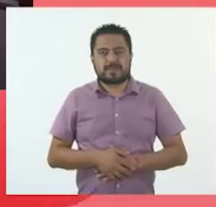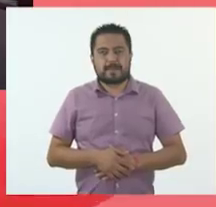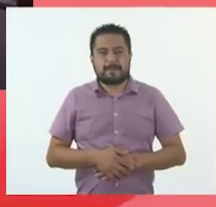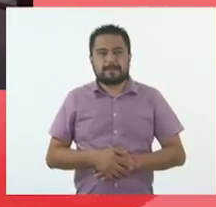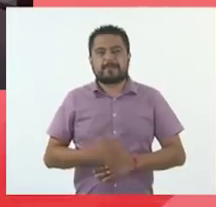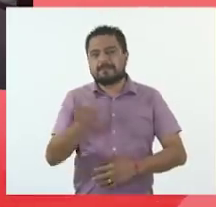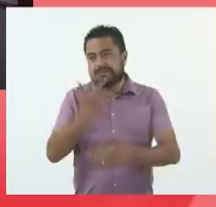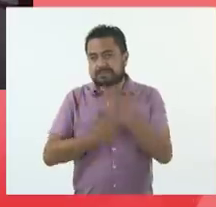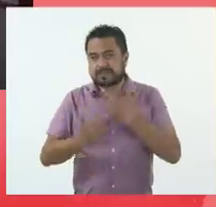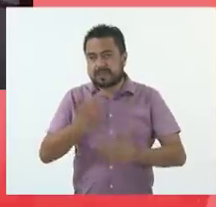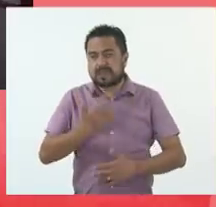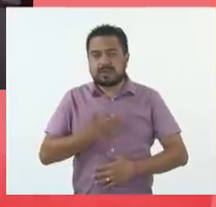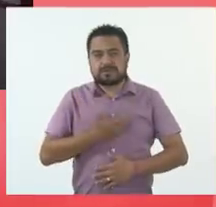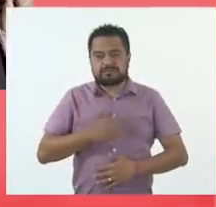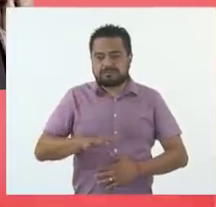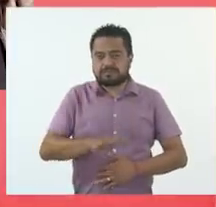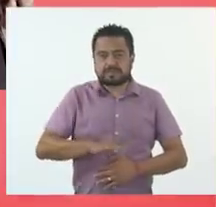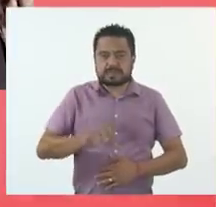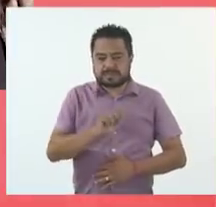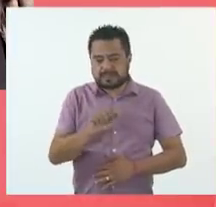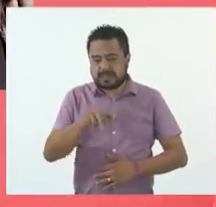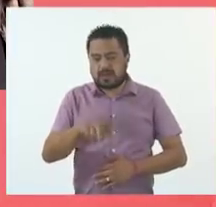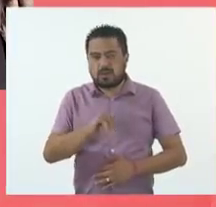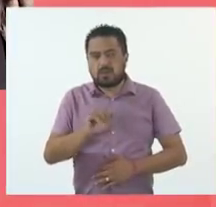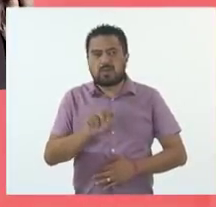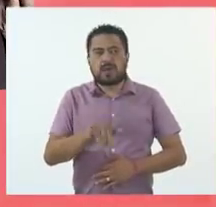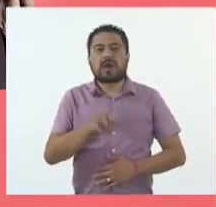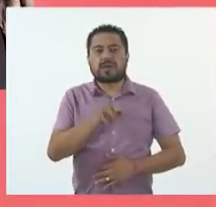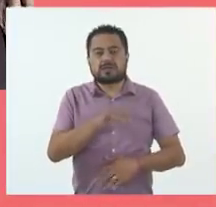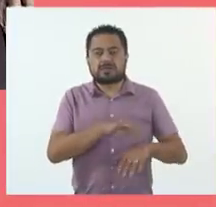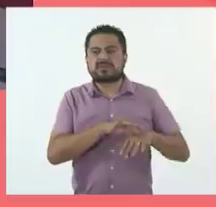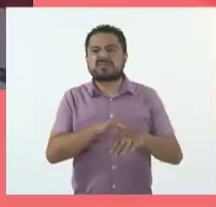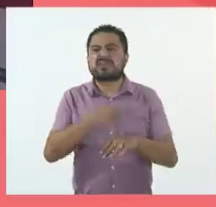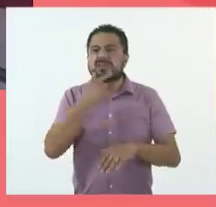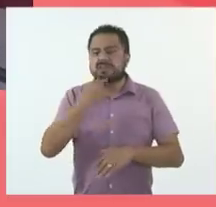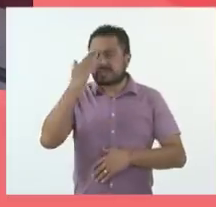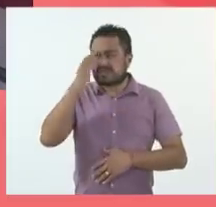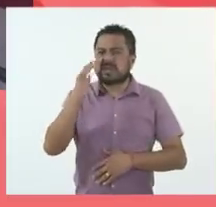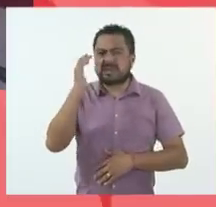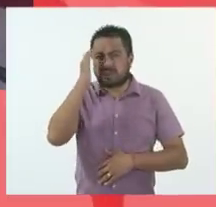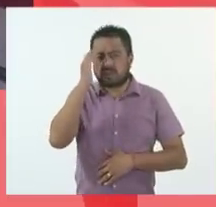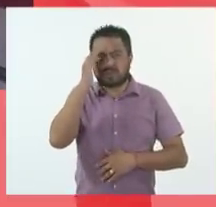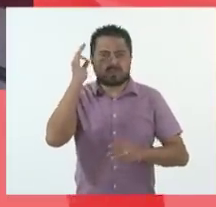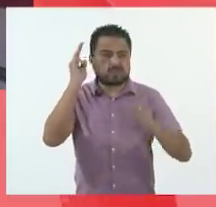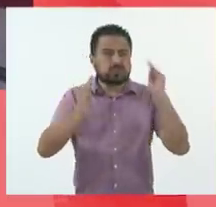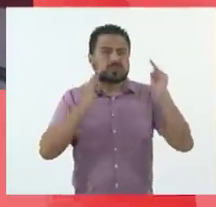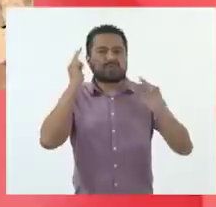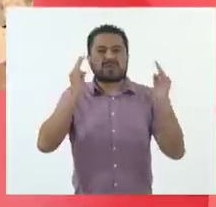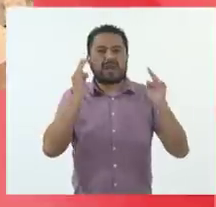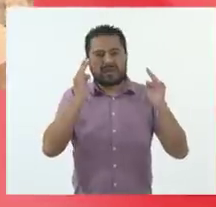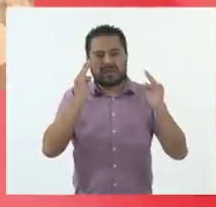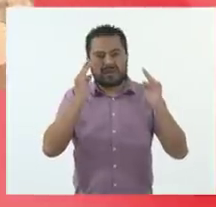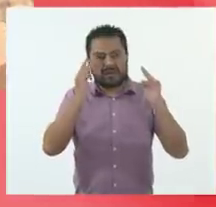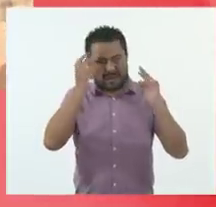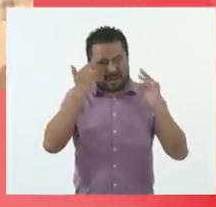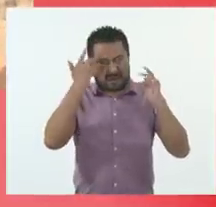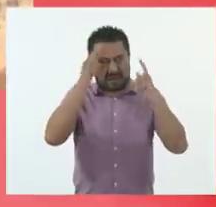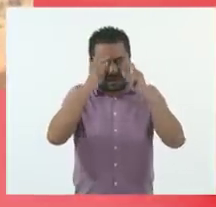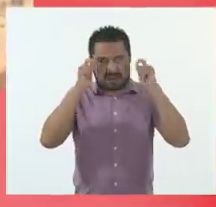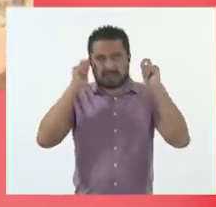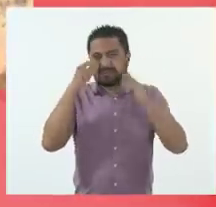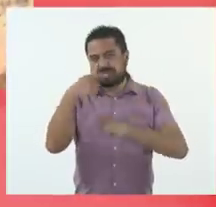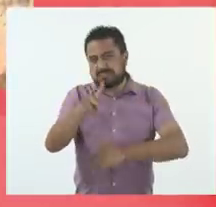De regreso en el centro de San Juan del Río, Juan Carlos nos llevó a un lugar conocido como el Museo de la Muerte.